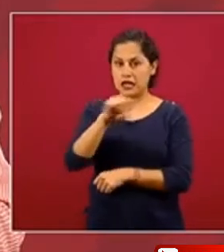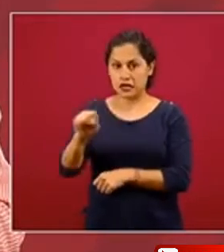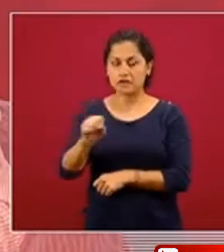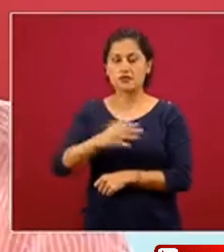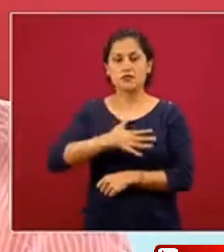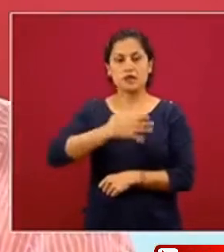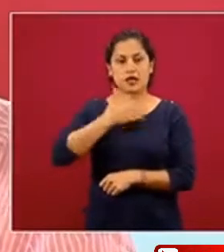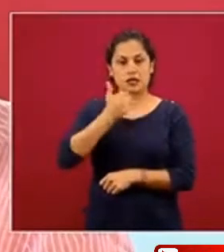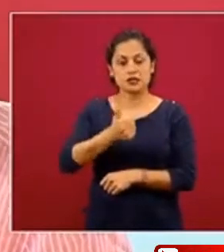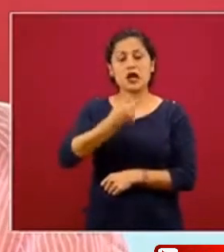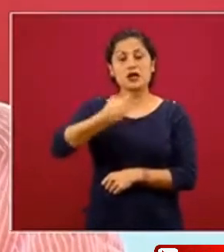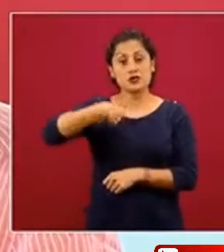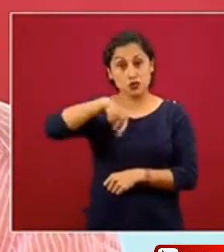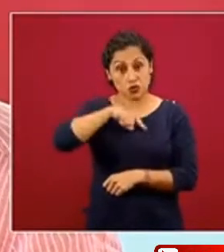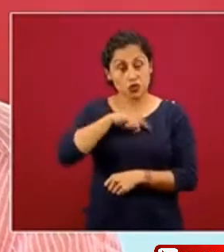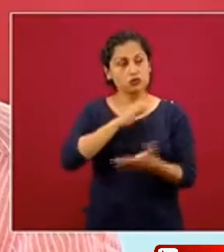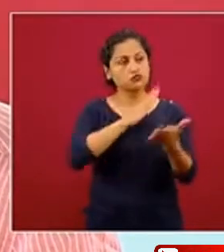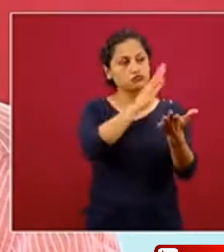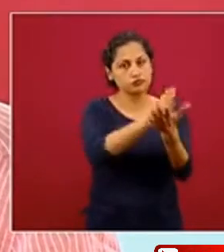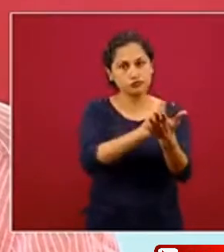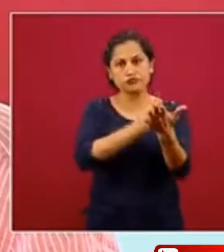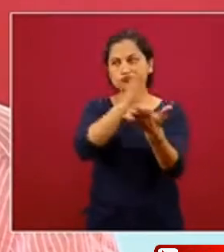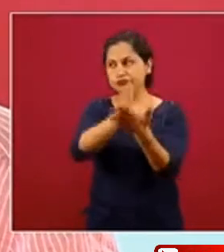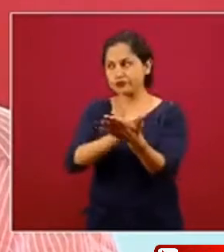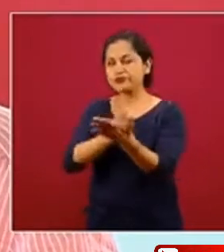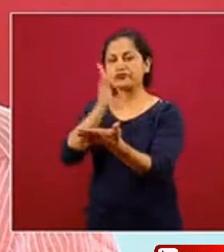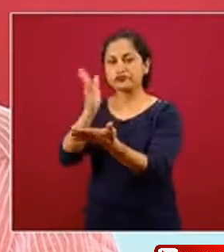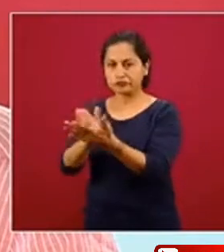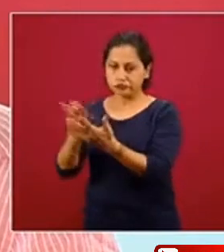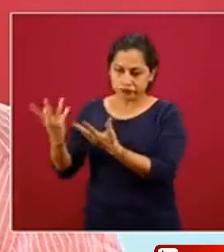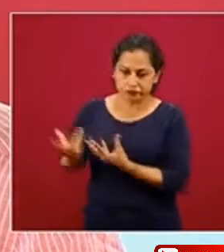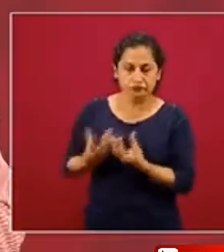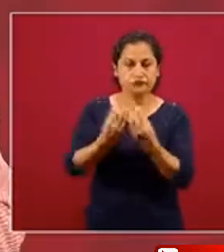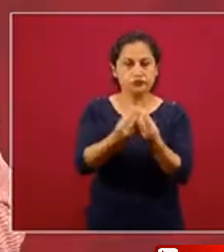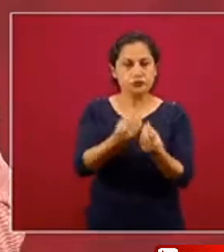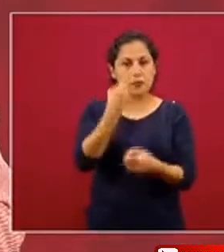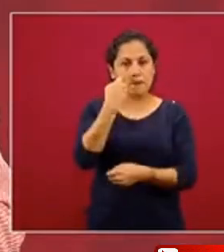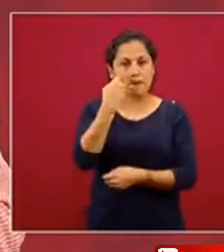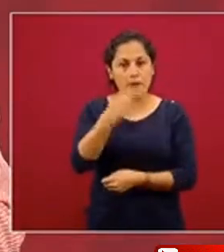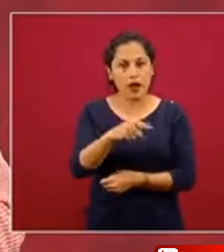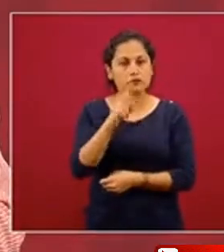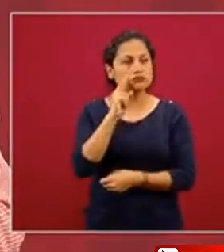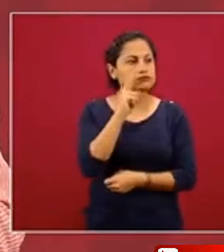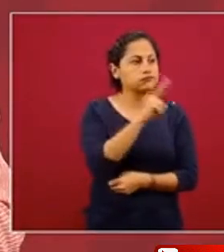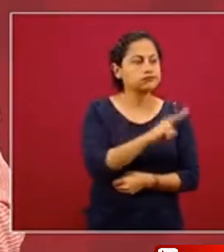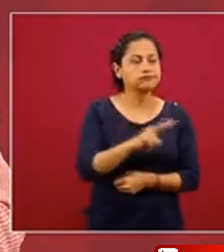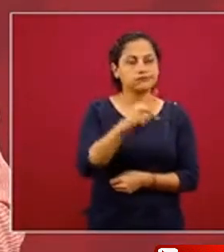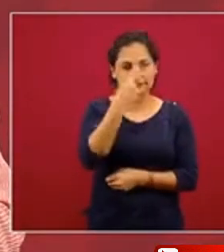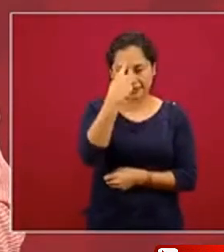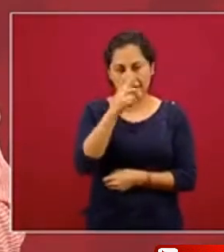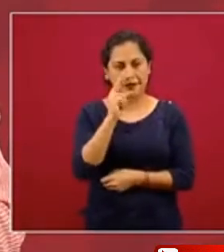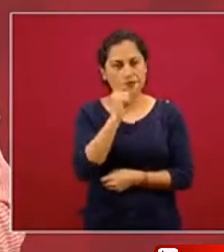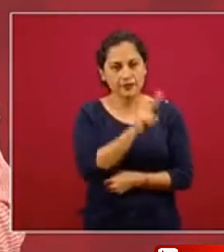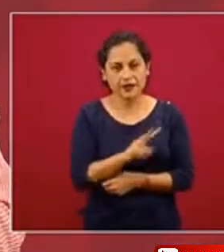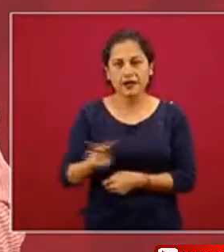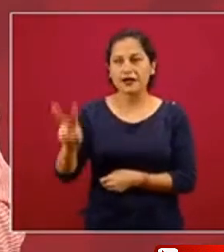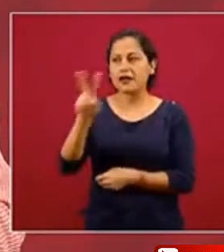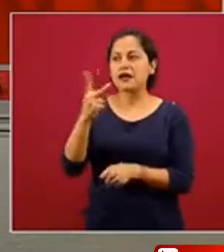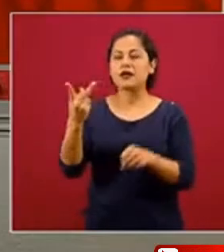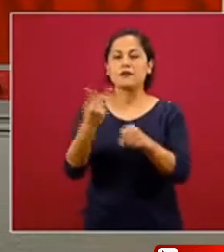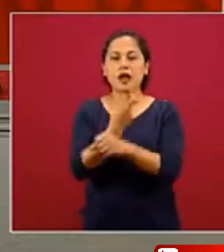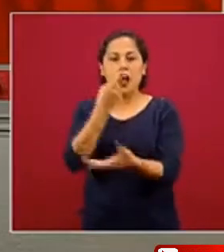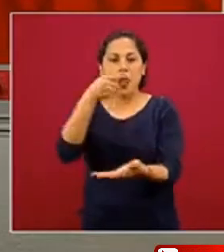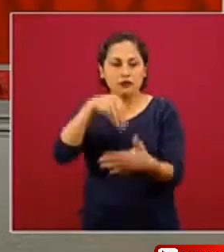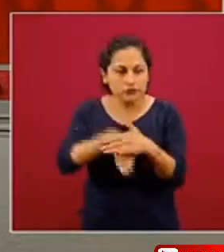y los recorrimos todos y cada uno de ellos para ver cómo funcionaba el programa, en qué estado estaban las